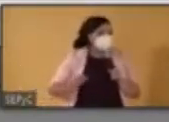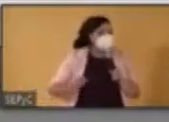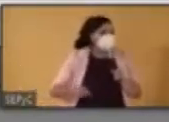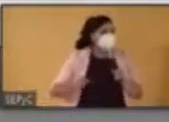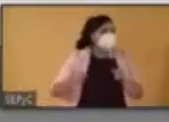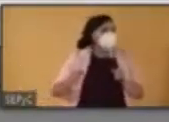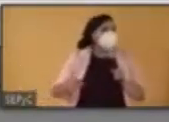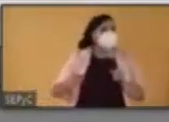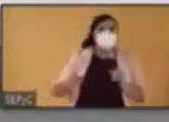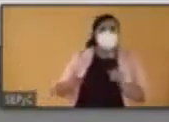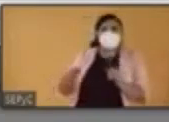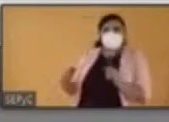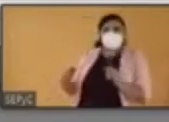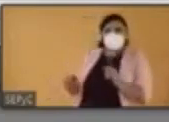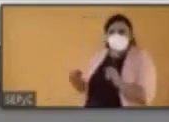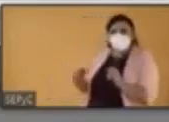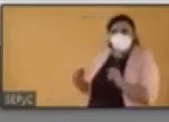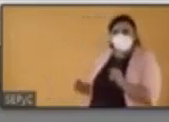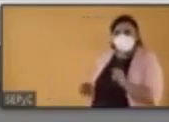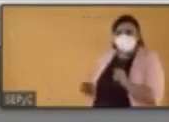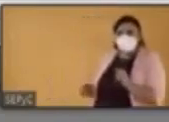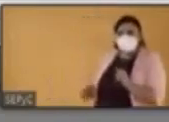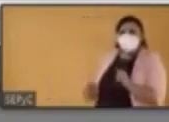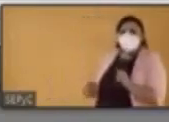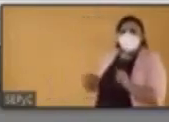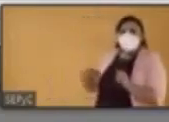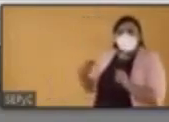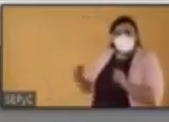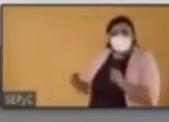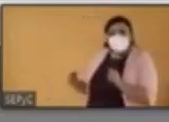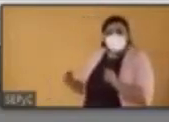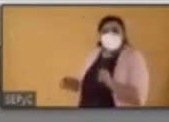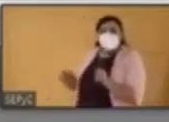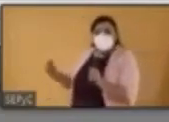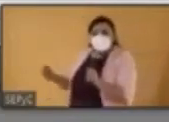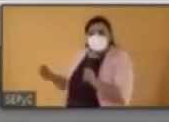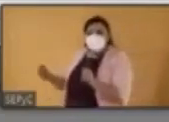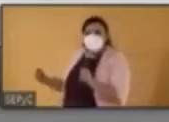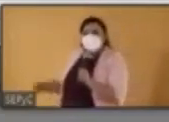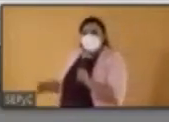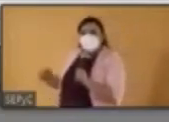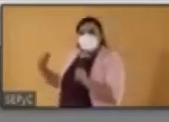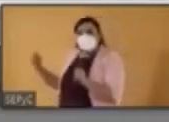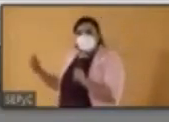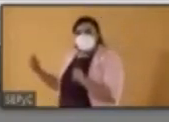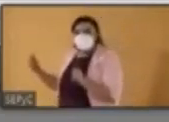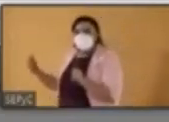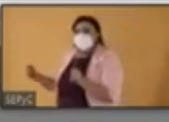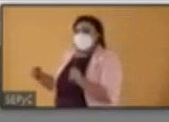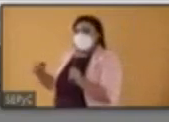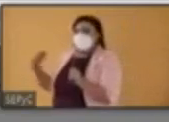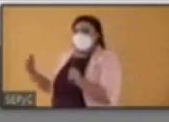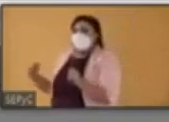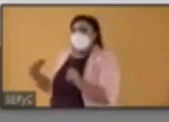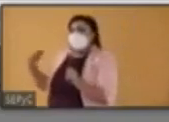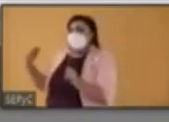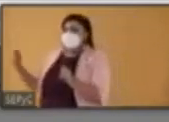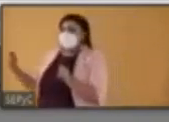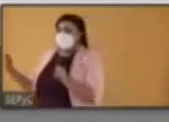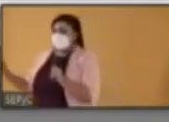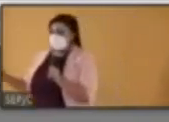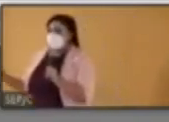es el área donde yo presto mi servicio directamente, es decir, el plantel, la escuela, la dirección o en su caso